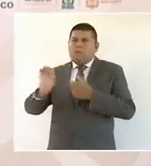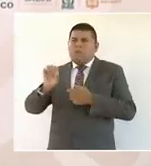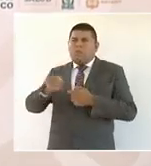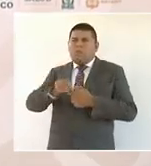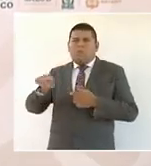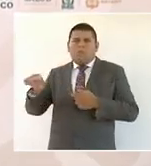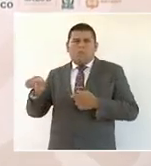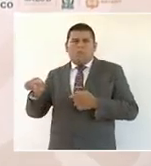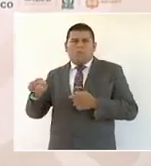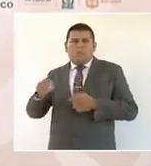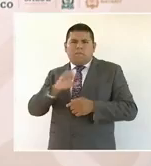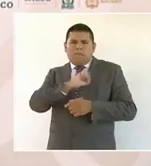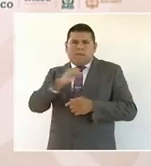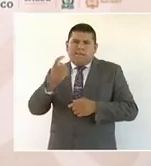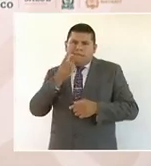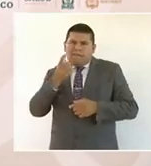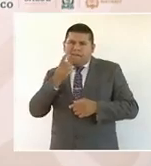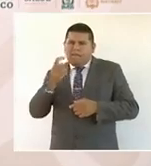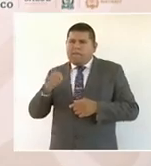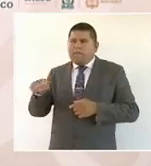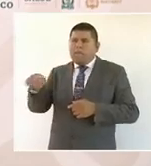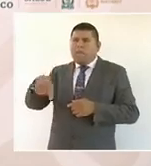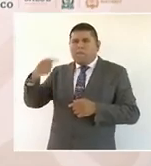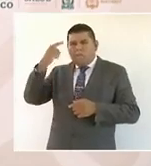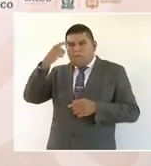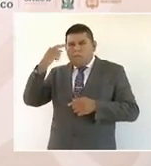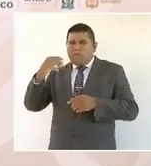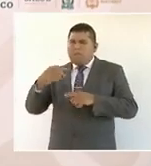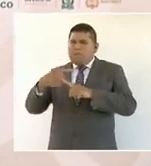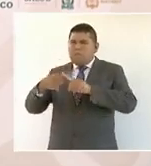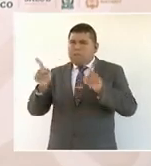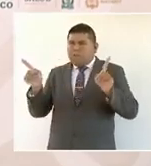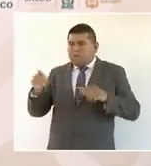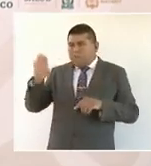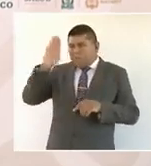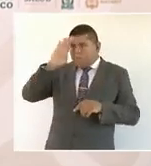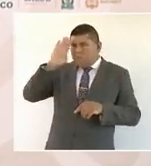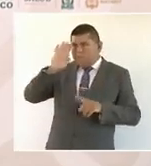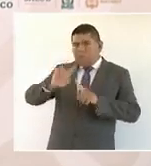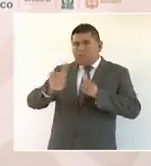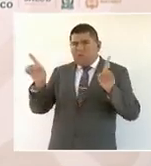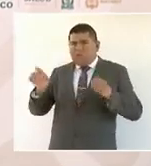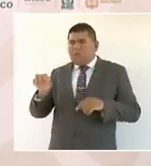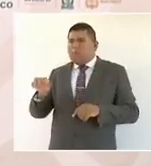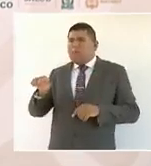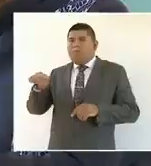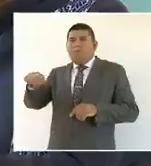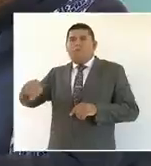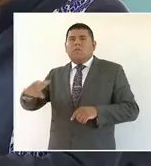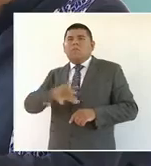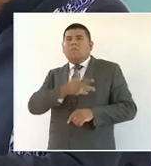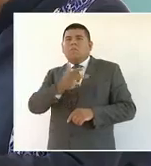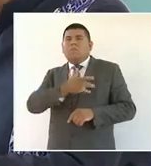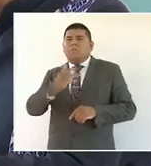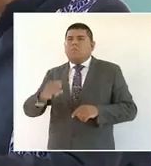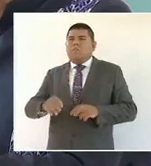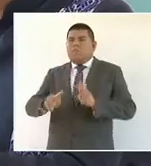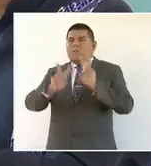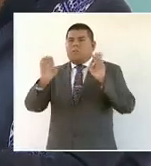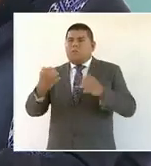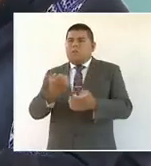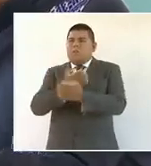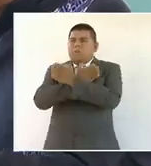neoporfiristas, que la educación, según ellos, y la salud